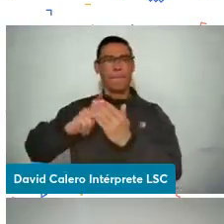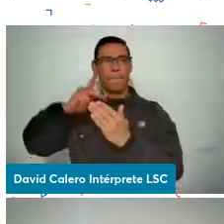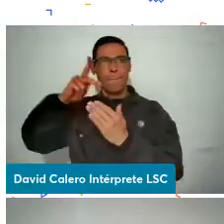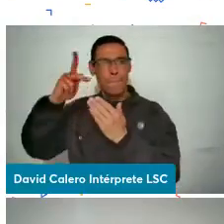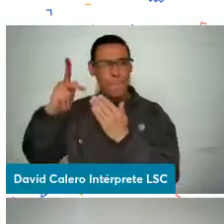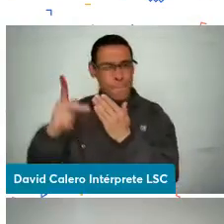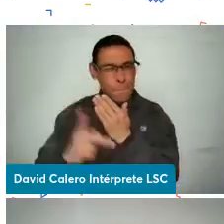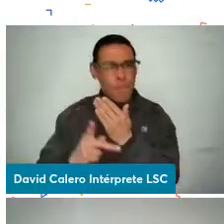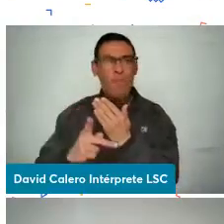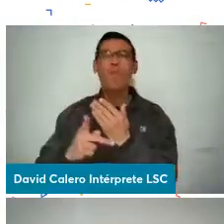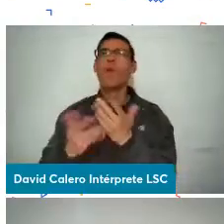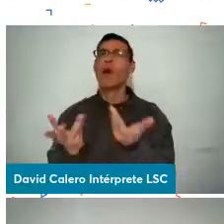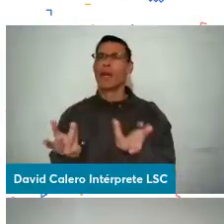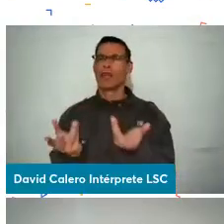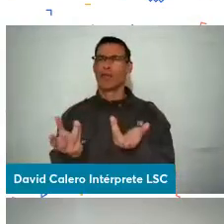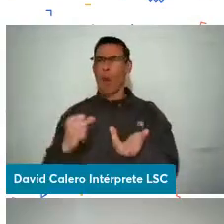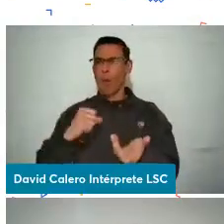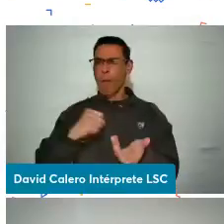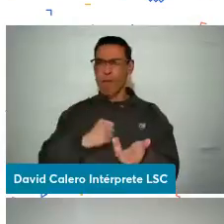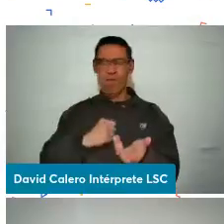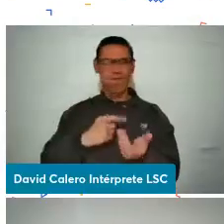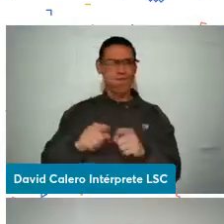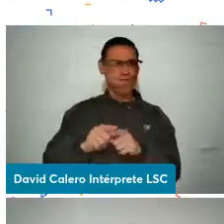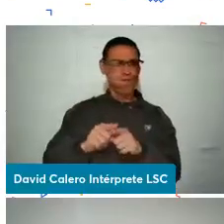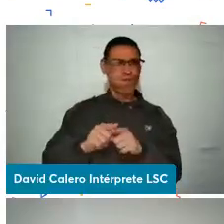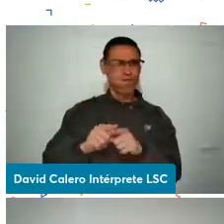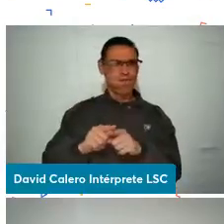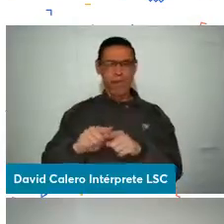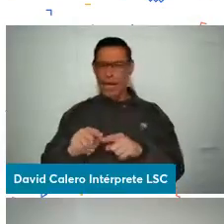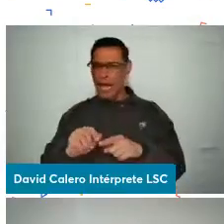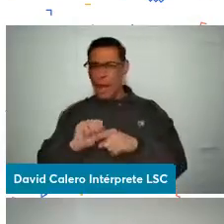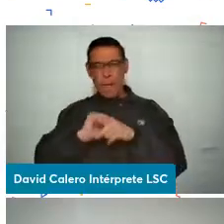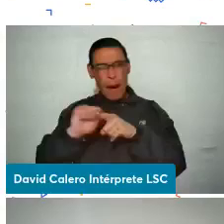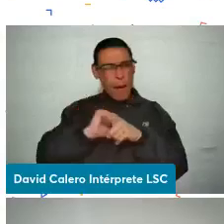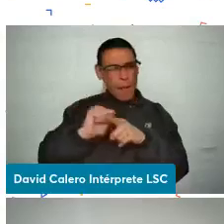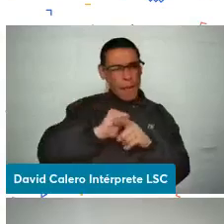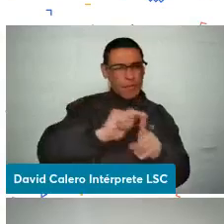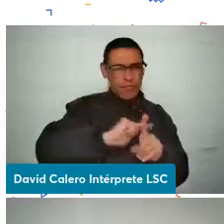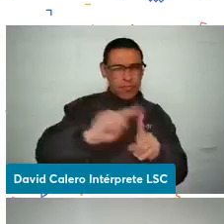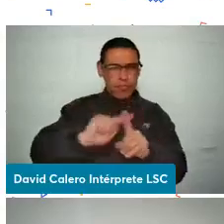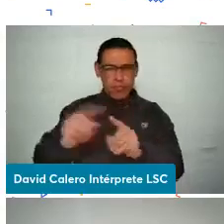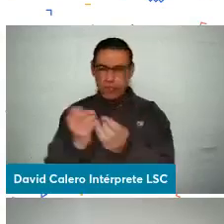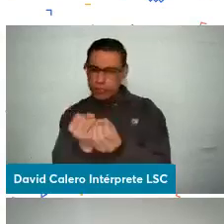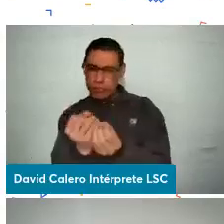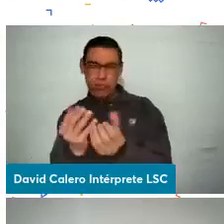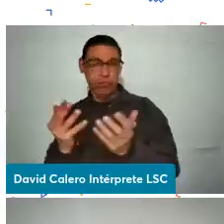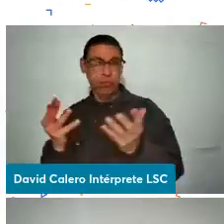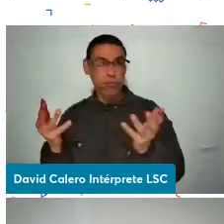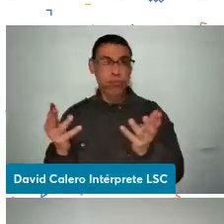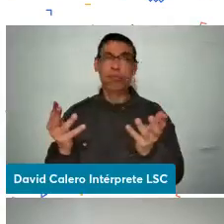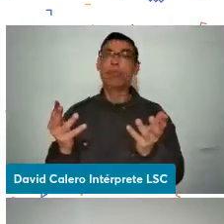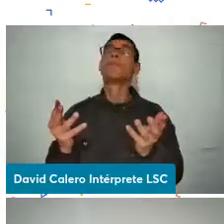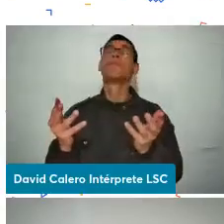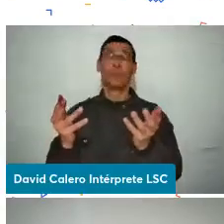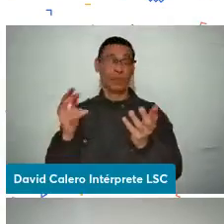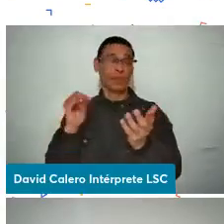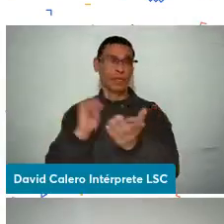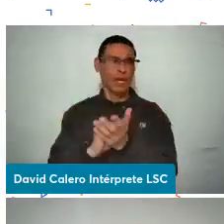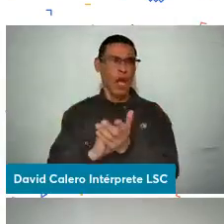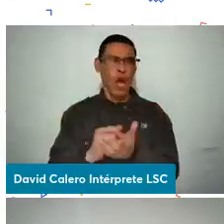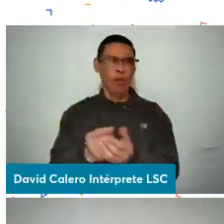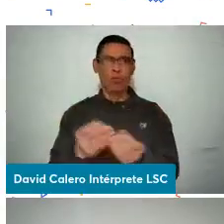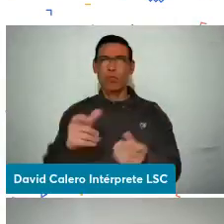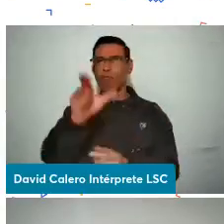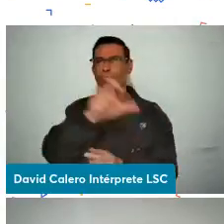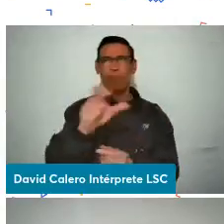digamos, con muchos ejercicios de manipulación y que muchos no tienen esa, digamos, como esa